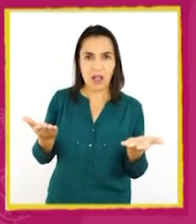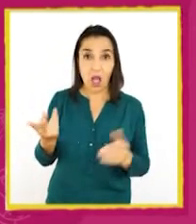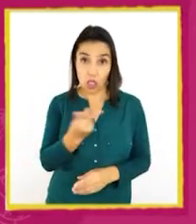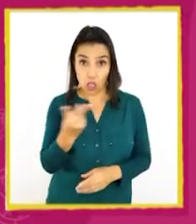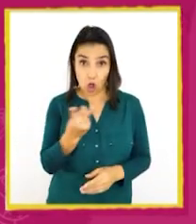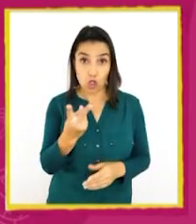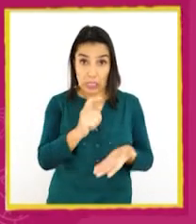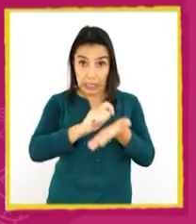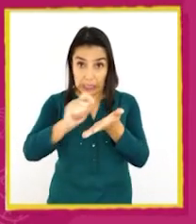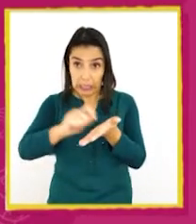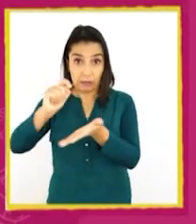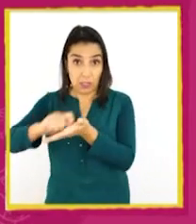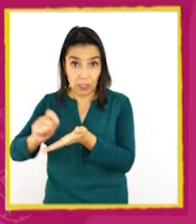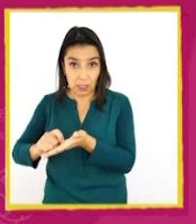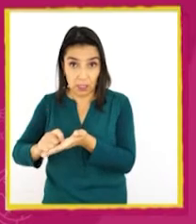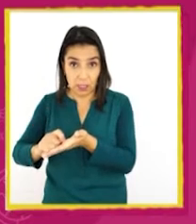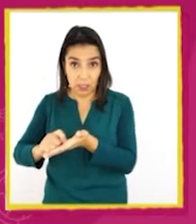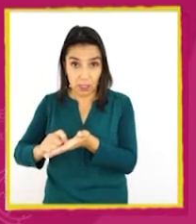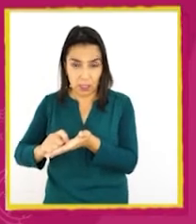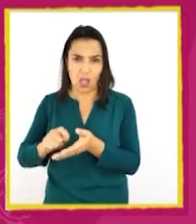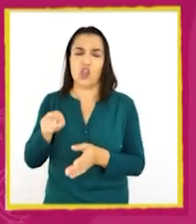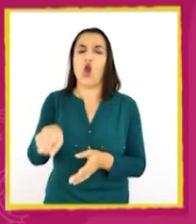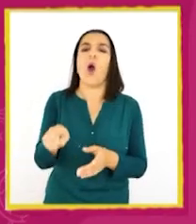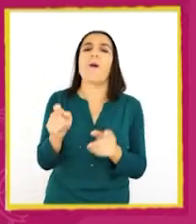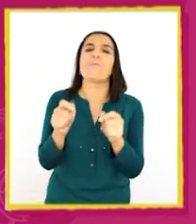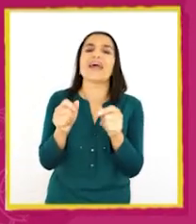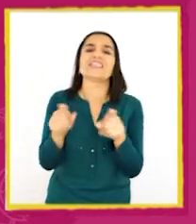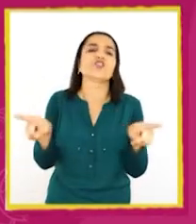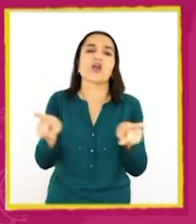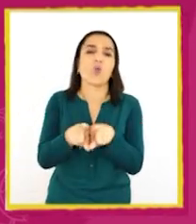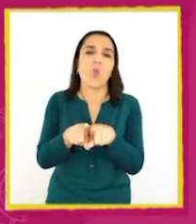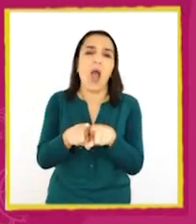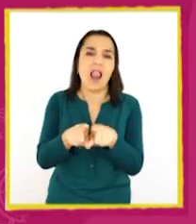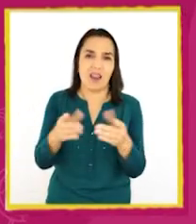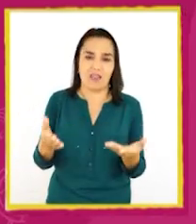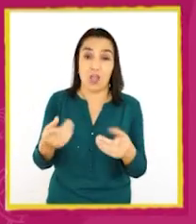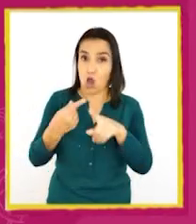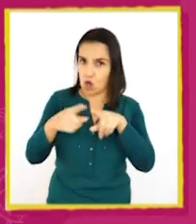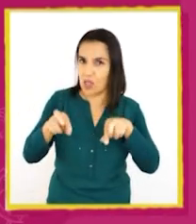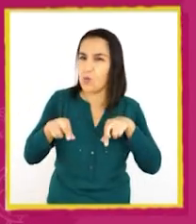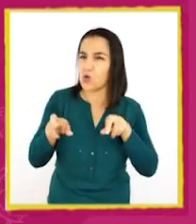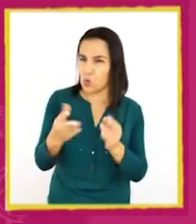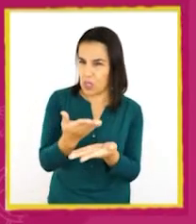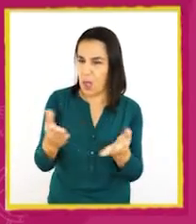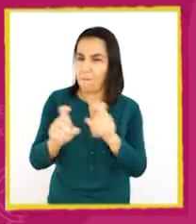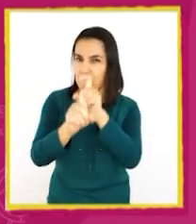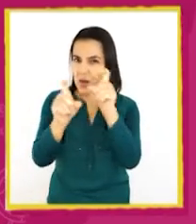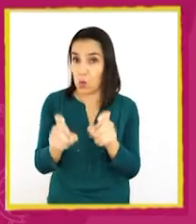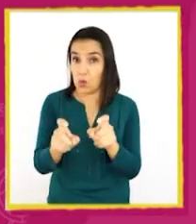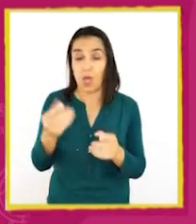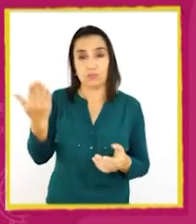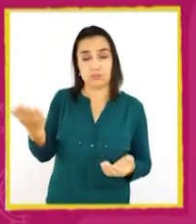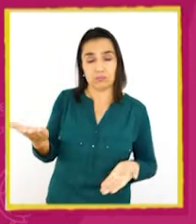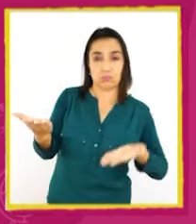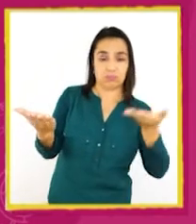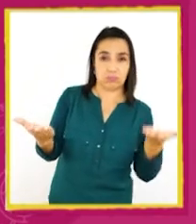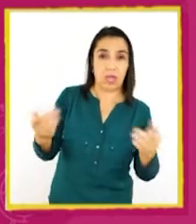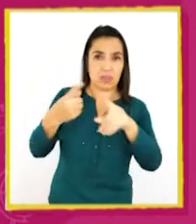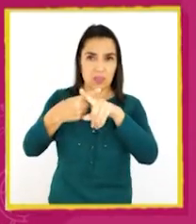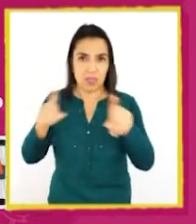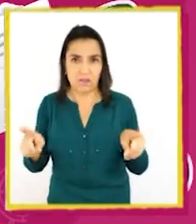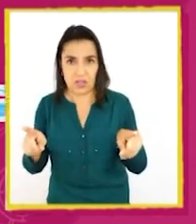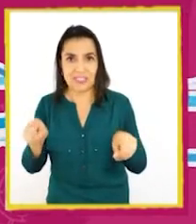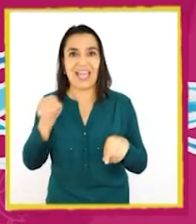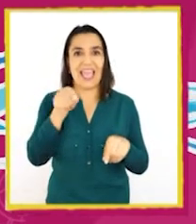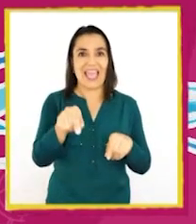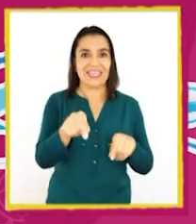se escriben? ¡No! Esa es una semejanza. Otra oportunidad. ¿Que una se envía por correo